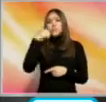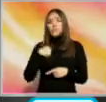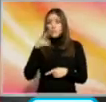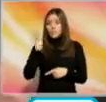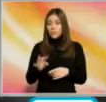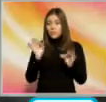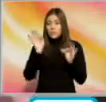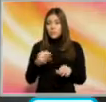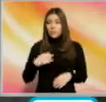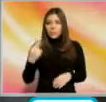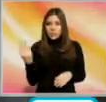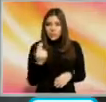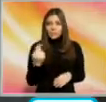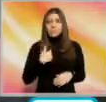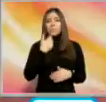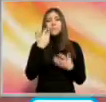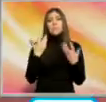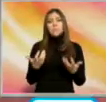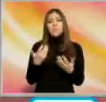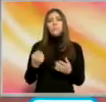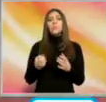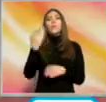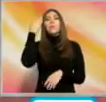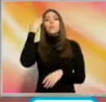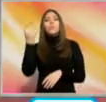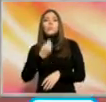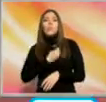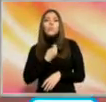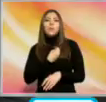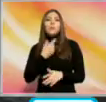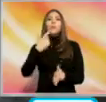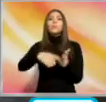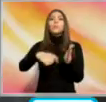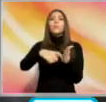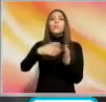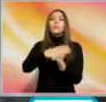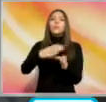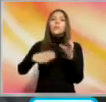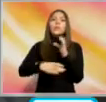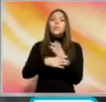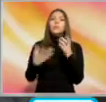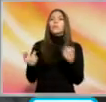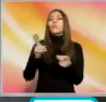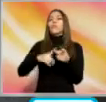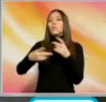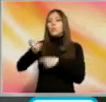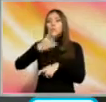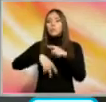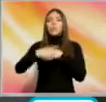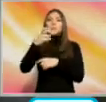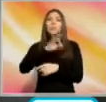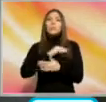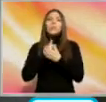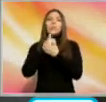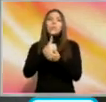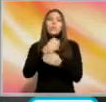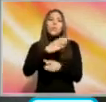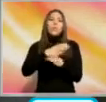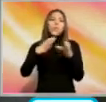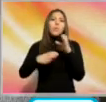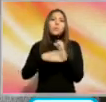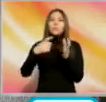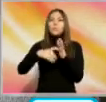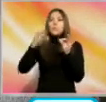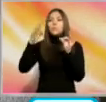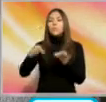con él? ¿De dónde viene? ¿A dónde va? ¿Cuánto me va a durar? Muy bien. ¿No? ¿De dónde viene? Y eso entonces nos puede ayudar a comprar productos locales